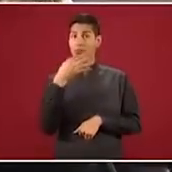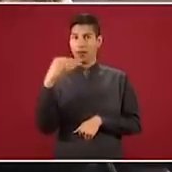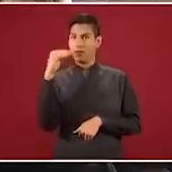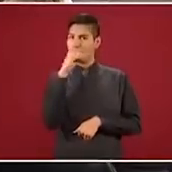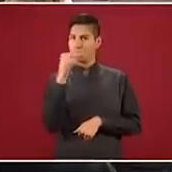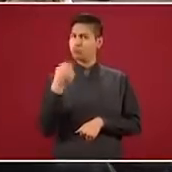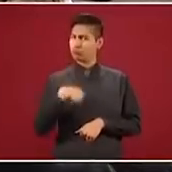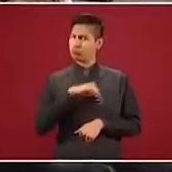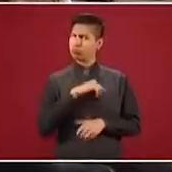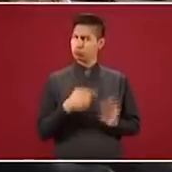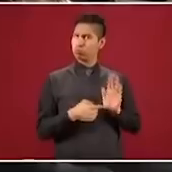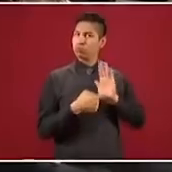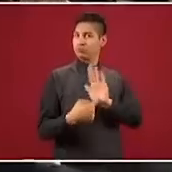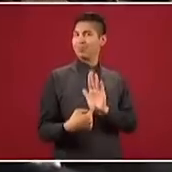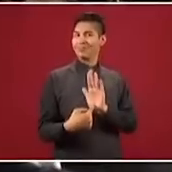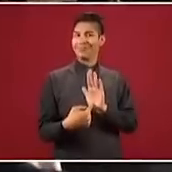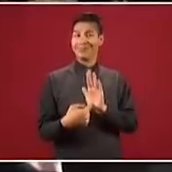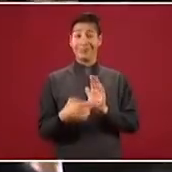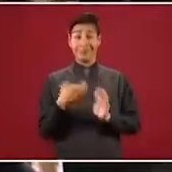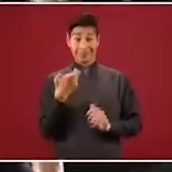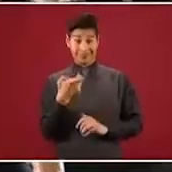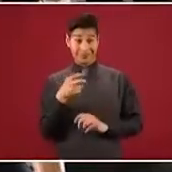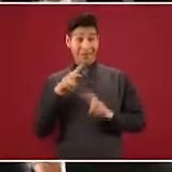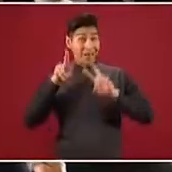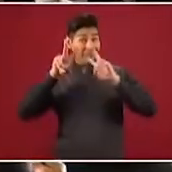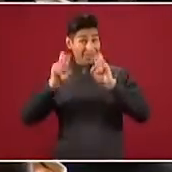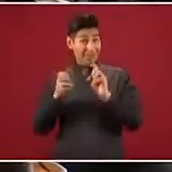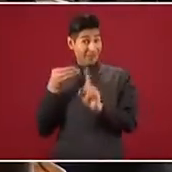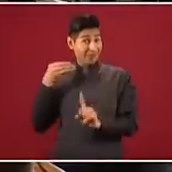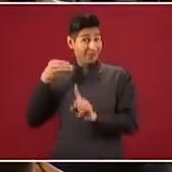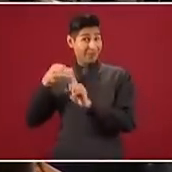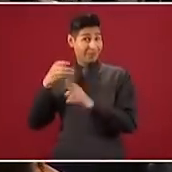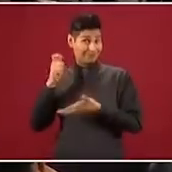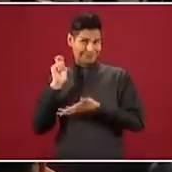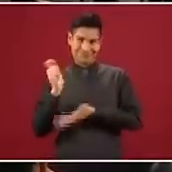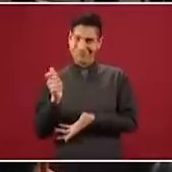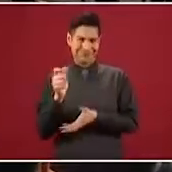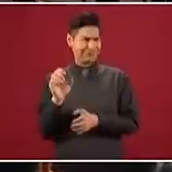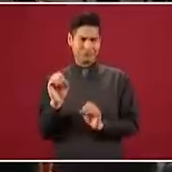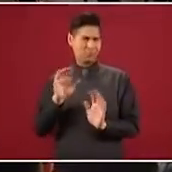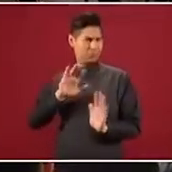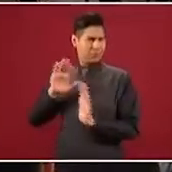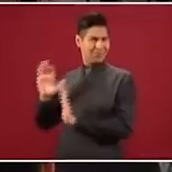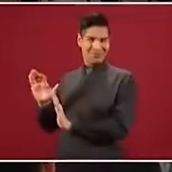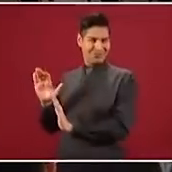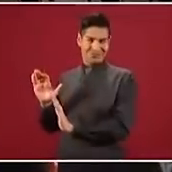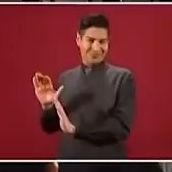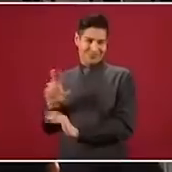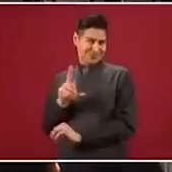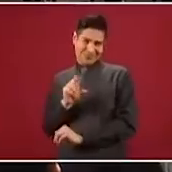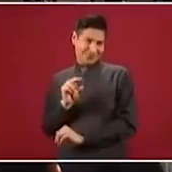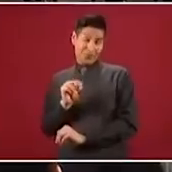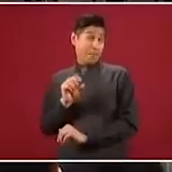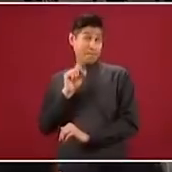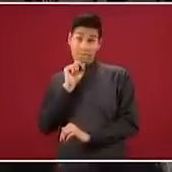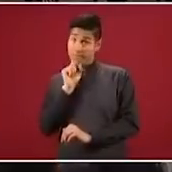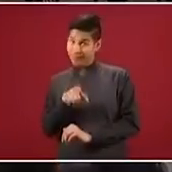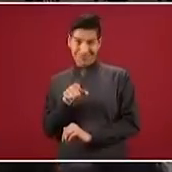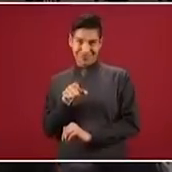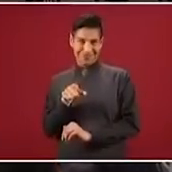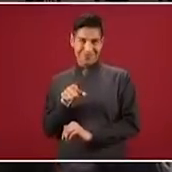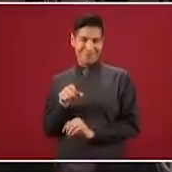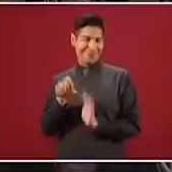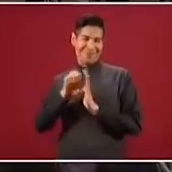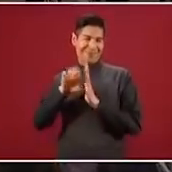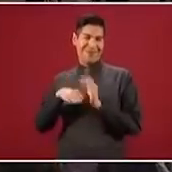Por eso no es un asunto de recursos. Yo sostengo, en términos generales, que con el mismo presupuesto que